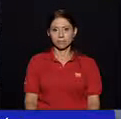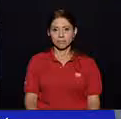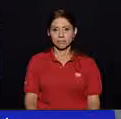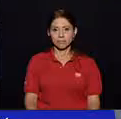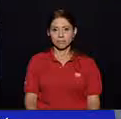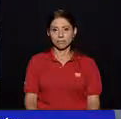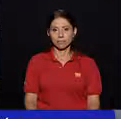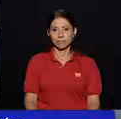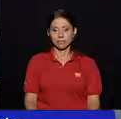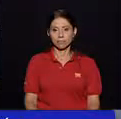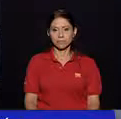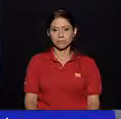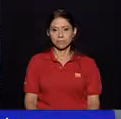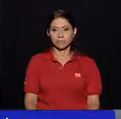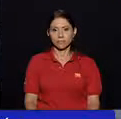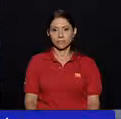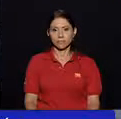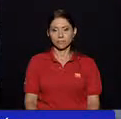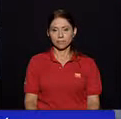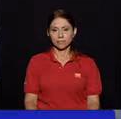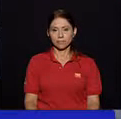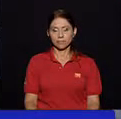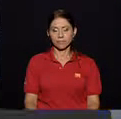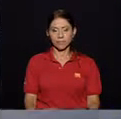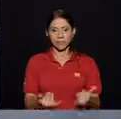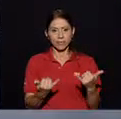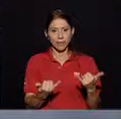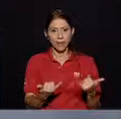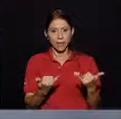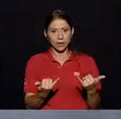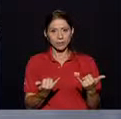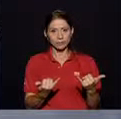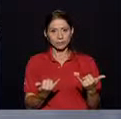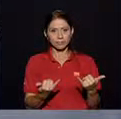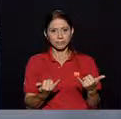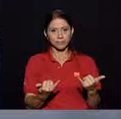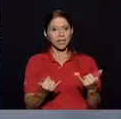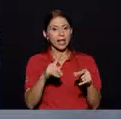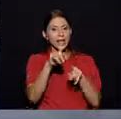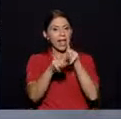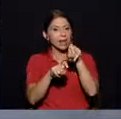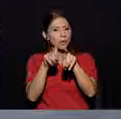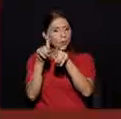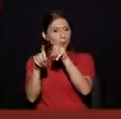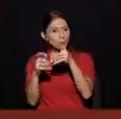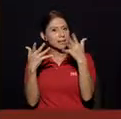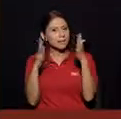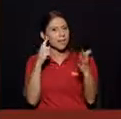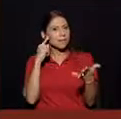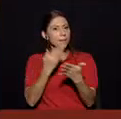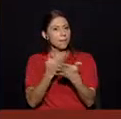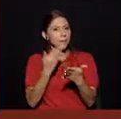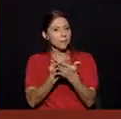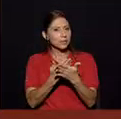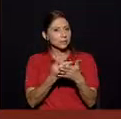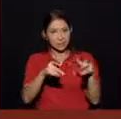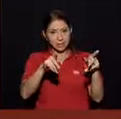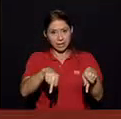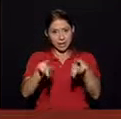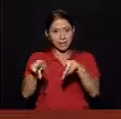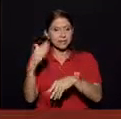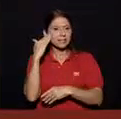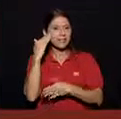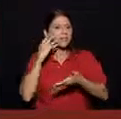niños, niñas y adolescentes, ¿verdad? Sabe distinguir las diferentes manifestaciones, conoce casos cercanos de